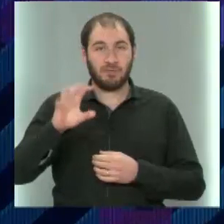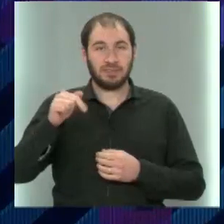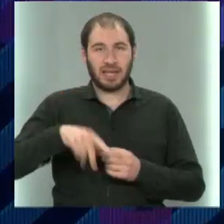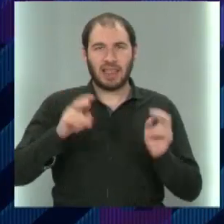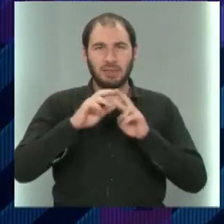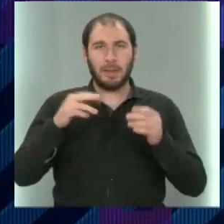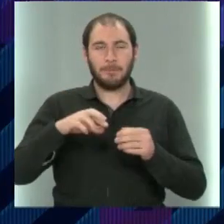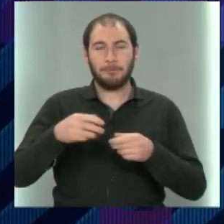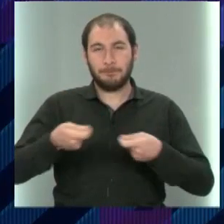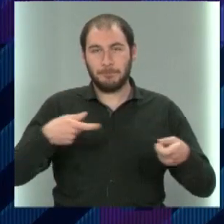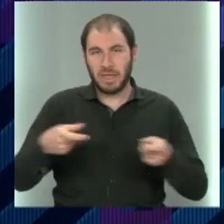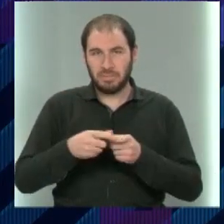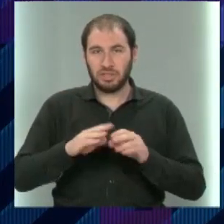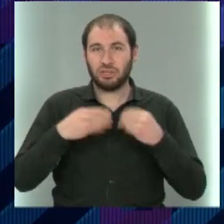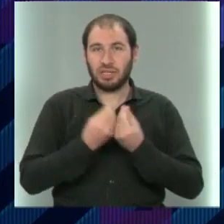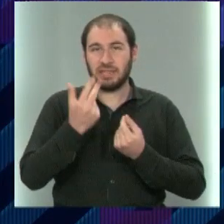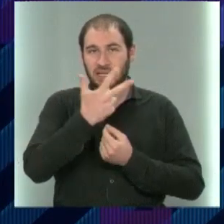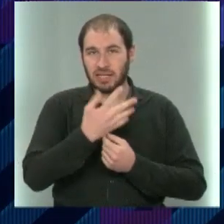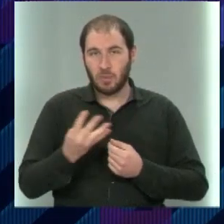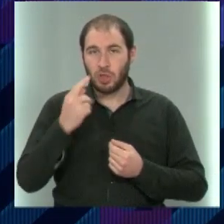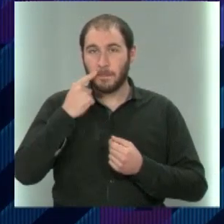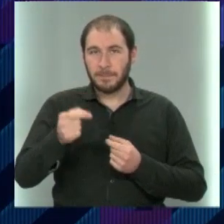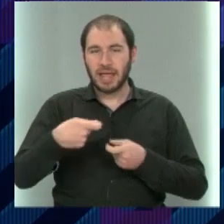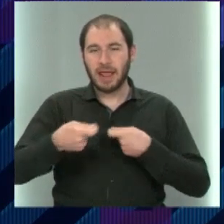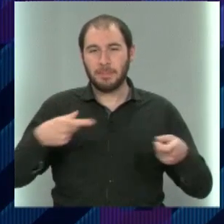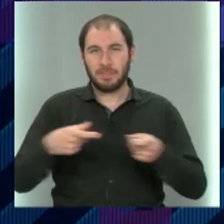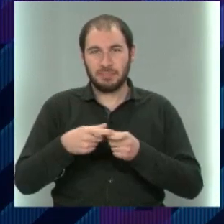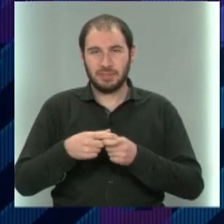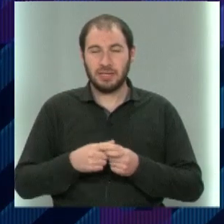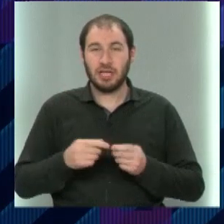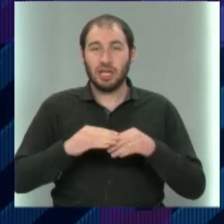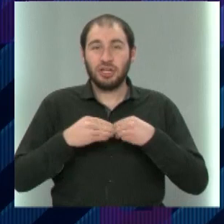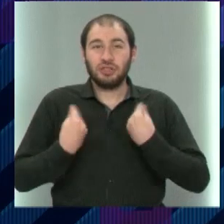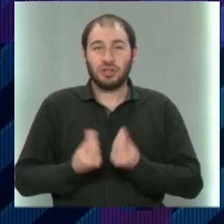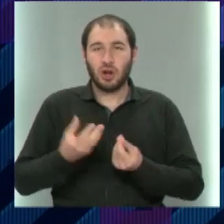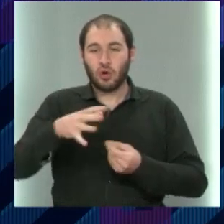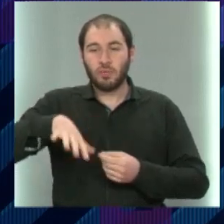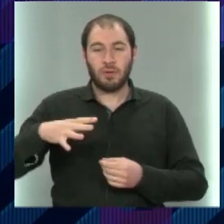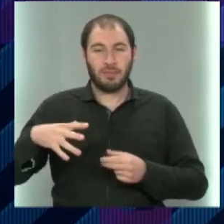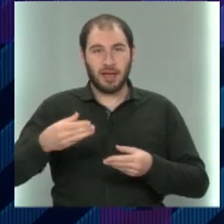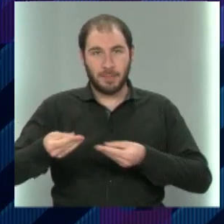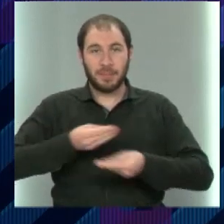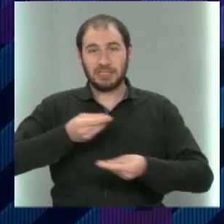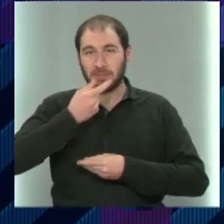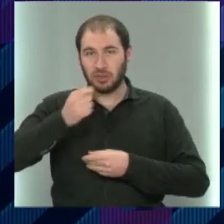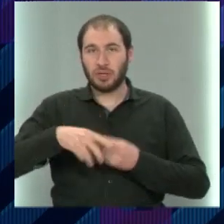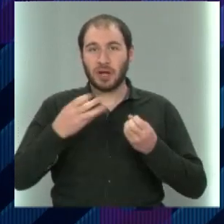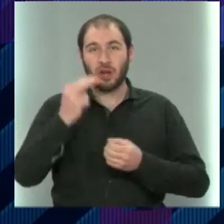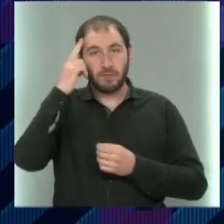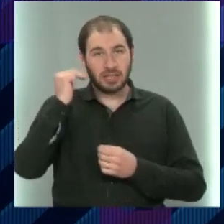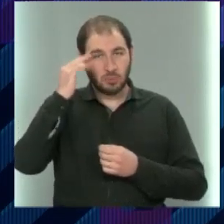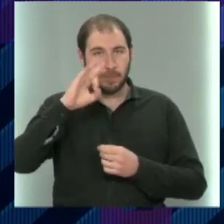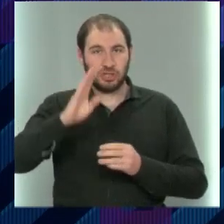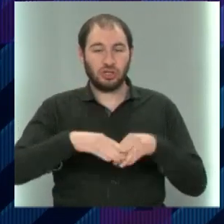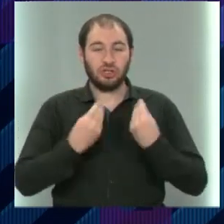respecto a las pymes. Existen más de 34.000 pymes que componen casi la totalidad del sector empresarial en Mendoza, porque el 99%